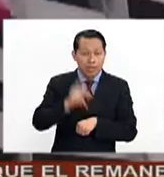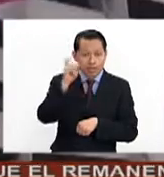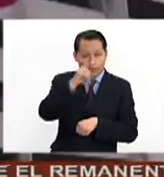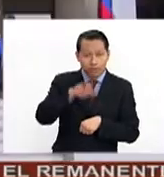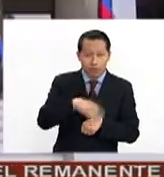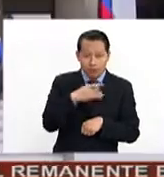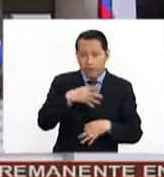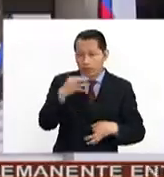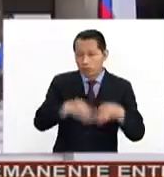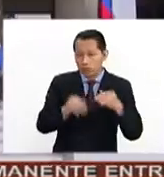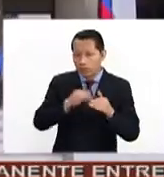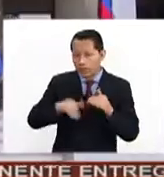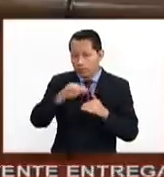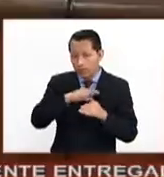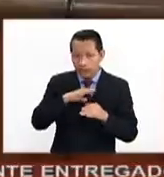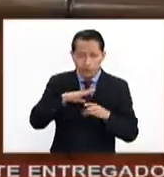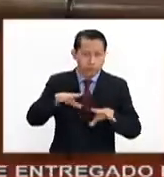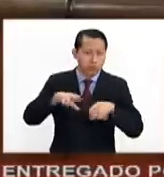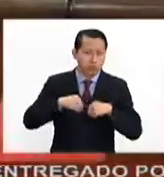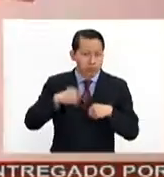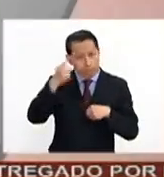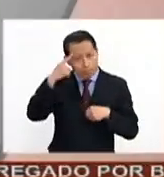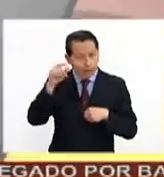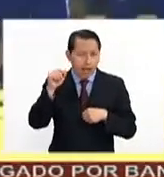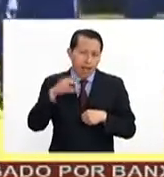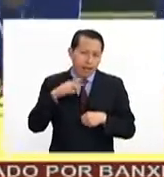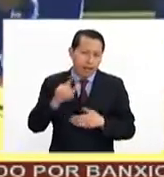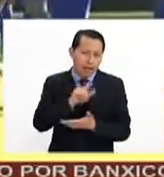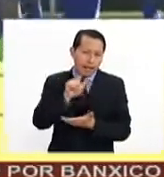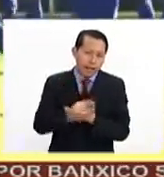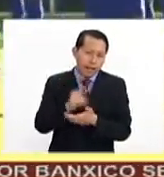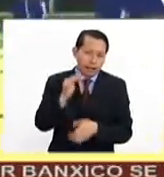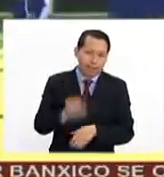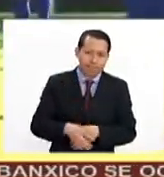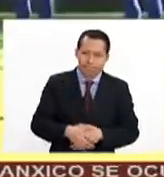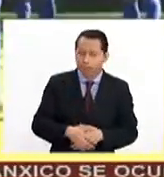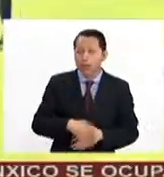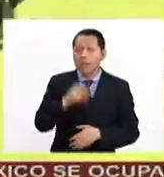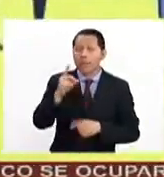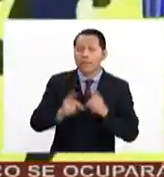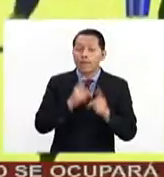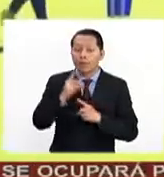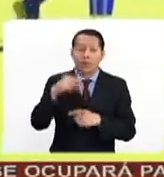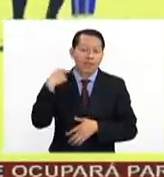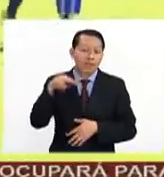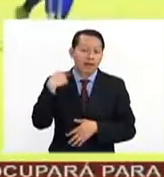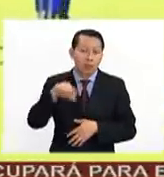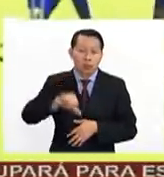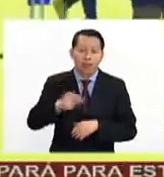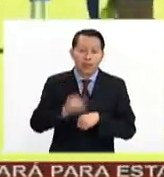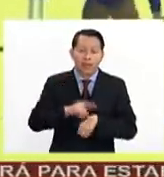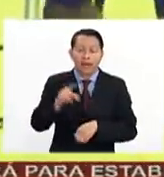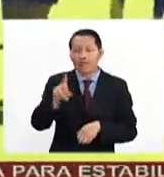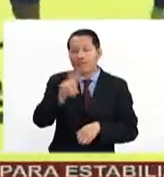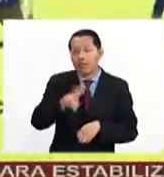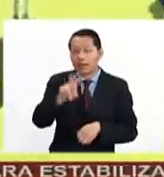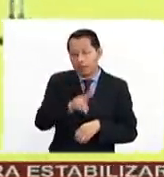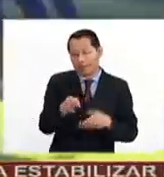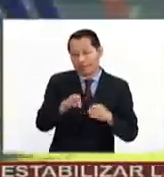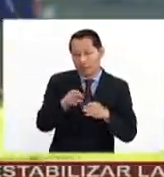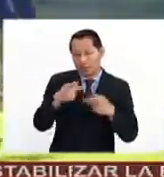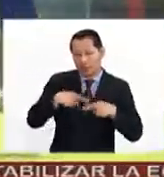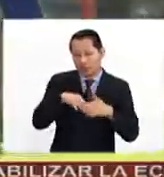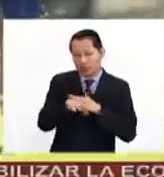el Tribunal Supremo asumió las funciones del Parlamento. Y en los deportes, Veracruz recibirá hoy viernes a puerta cerrada al Cruz